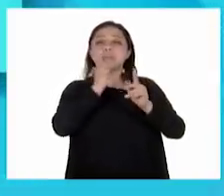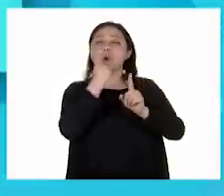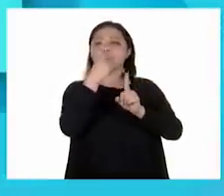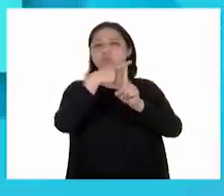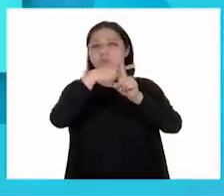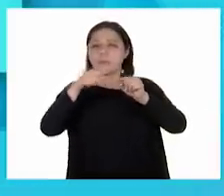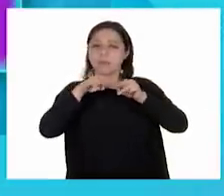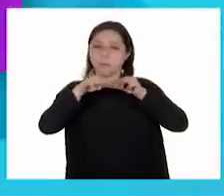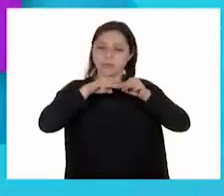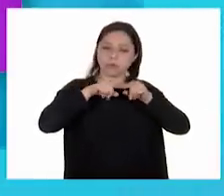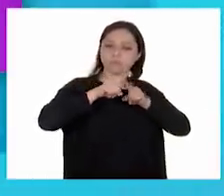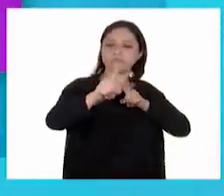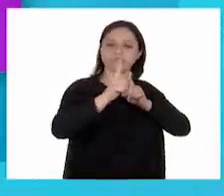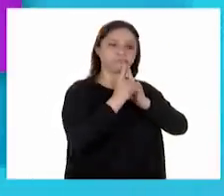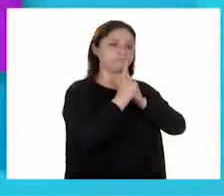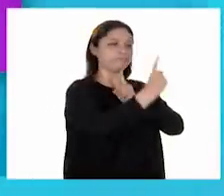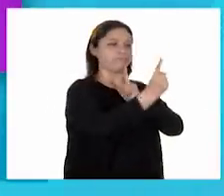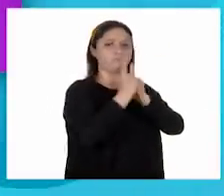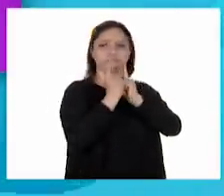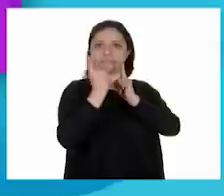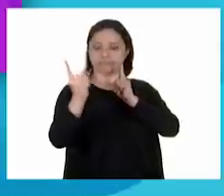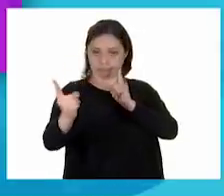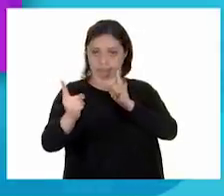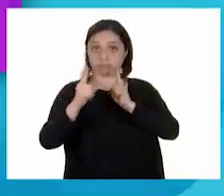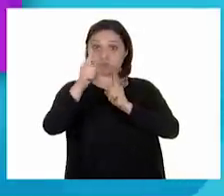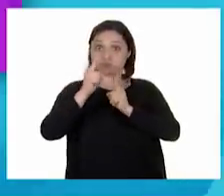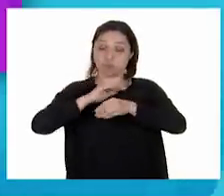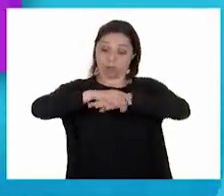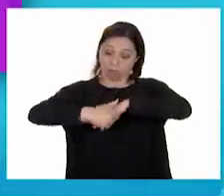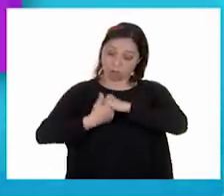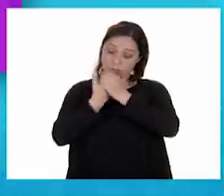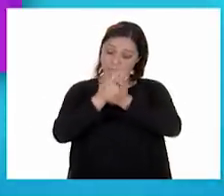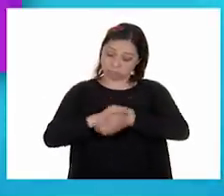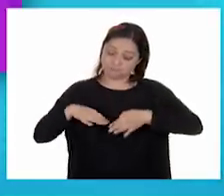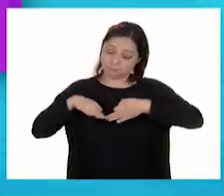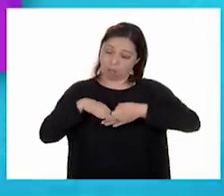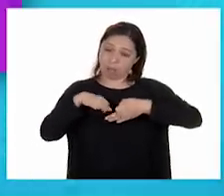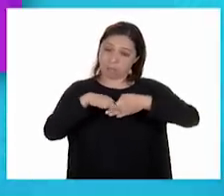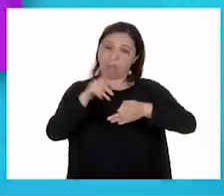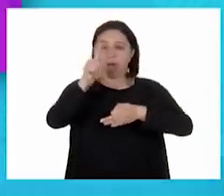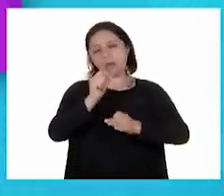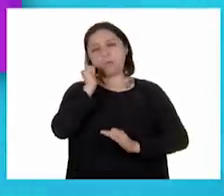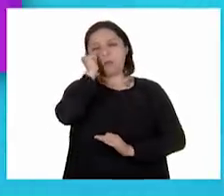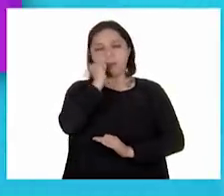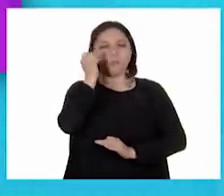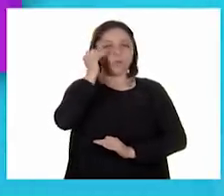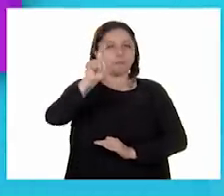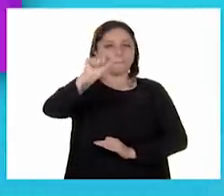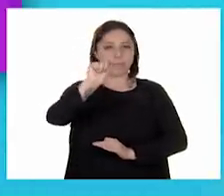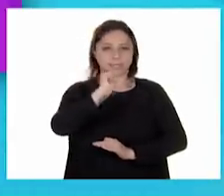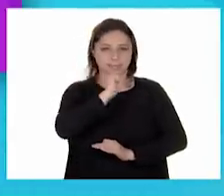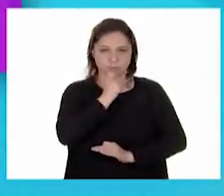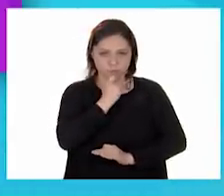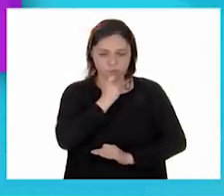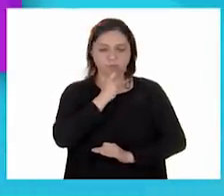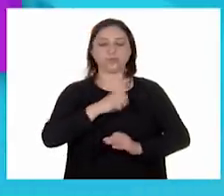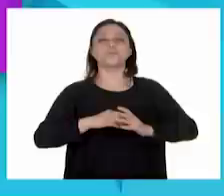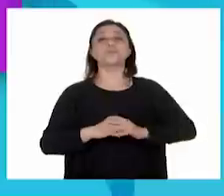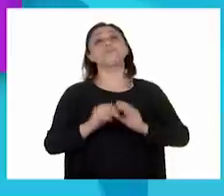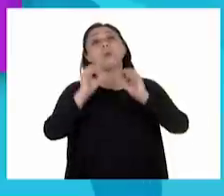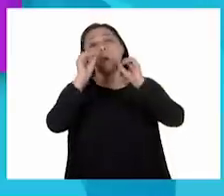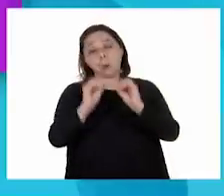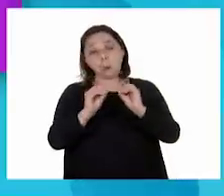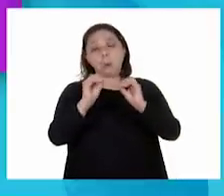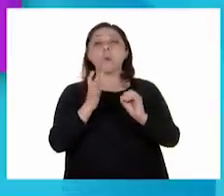metro y medio entre tú y los demás. Lávate las manos muy seguido con agua y jabón por lo menos durante 20 segundos o